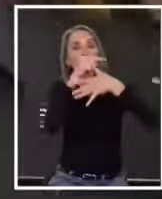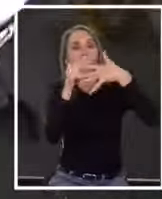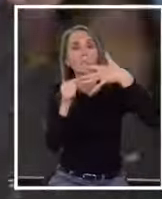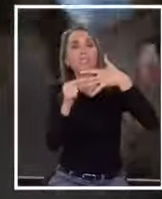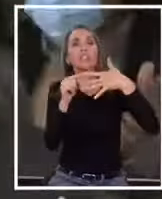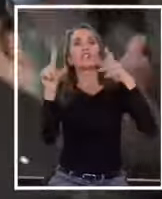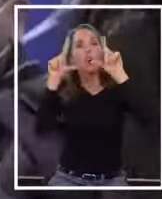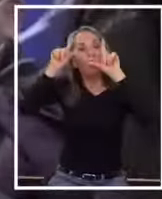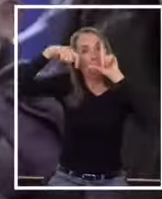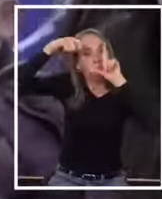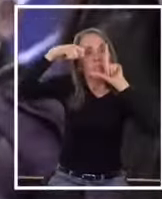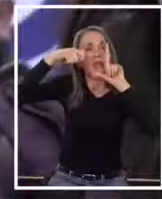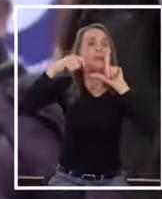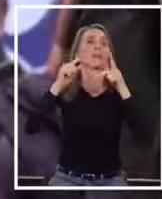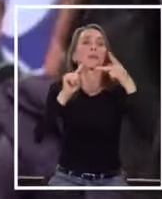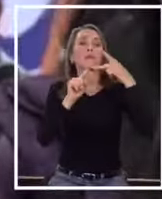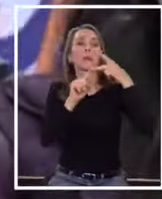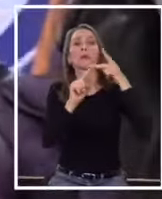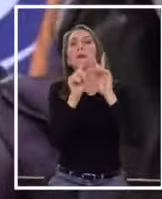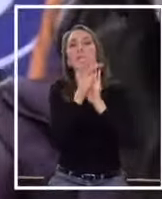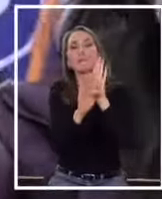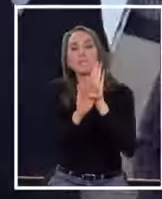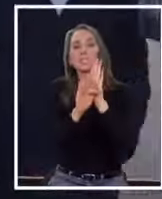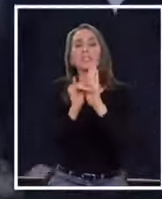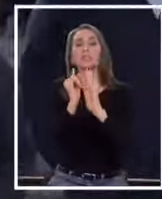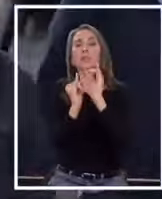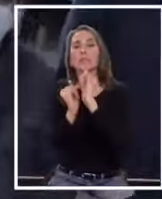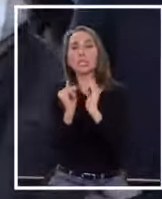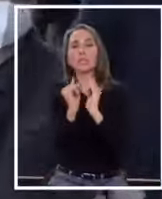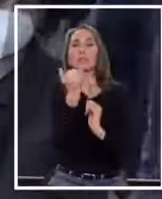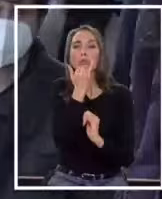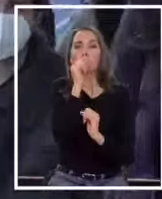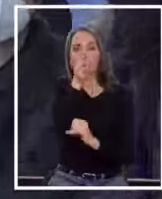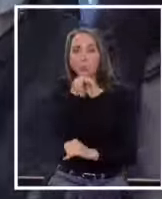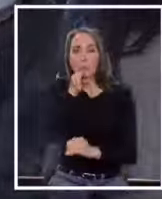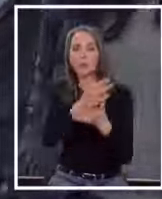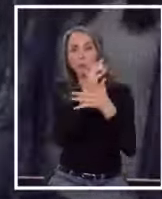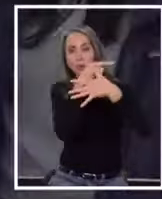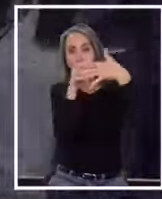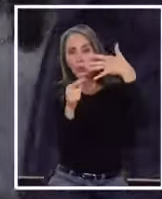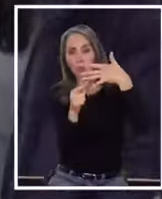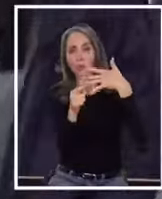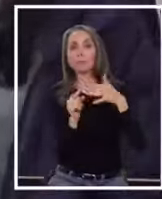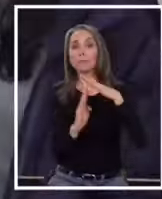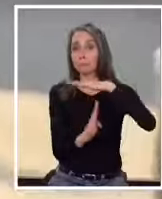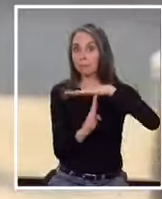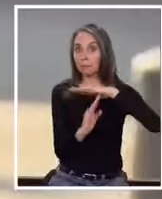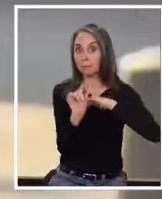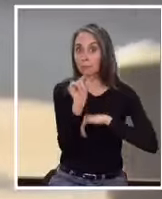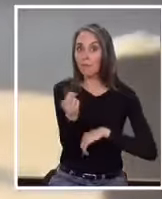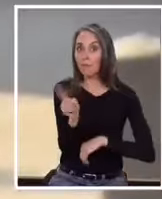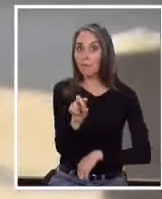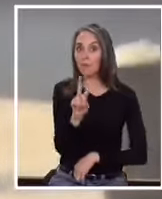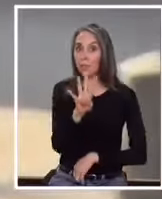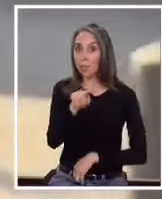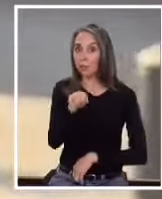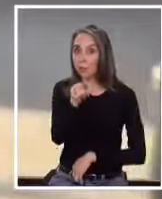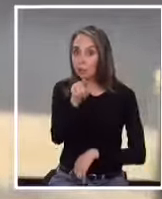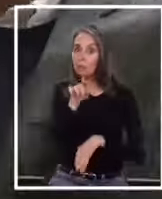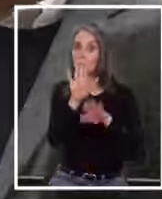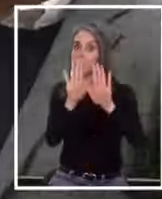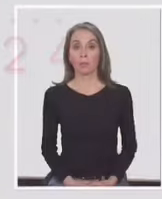las plataformas, de todas las señales involucradas. Hacemos una pequeña pausa. Estamos de regreso de inmediato en 24 horas. Espérenos.